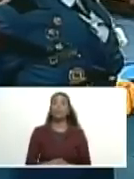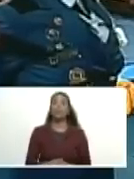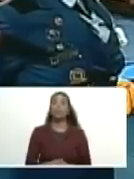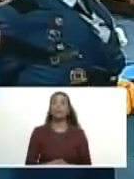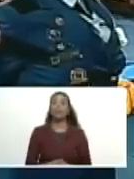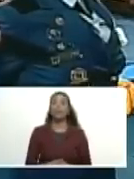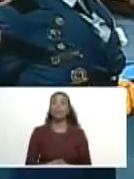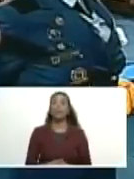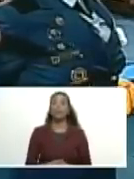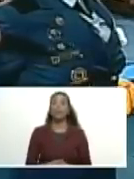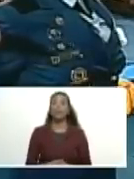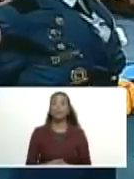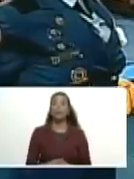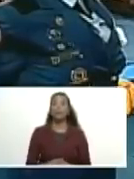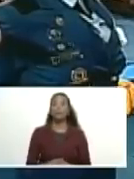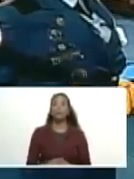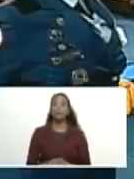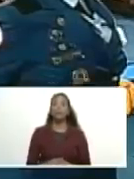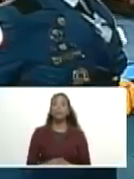y teniente de navío.